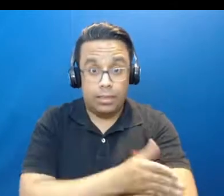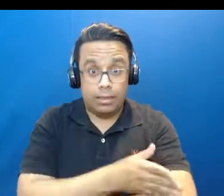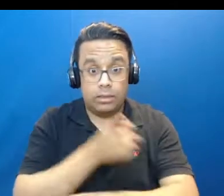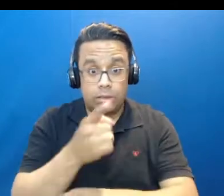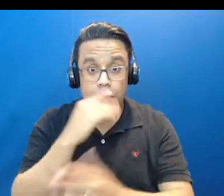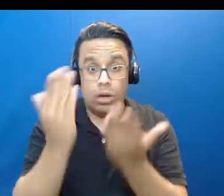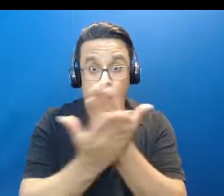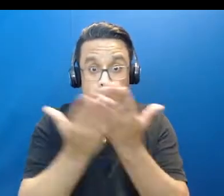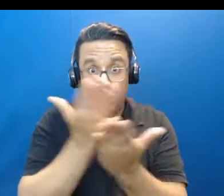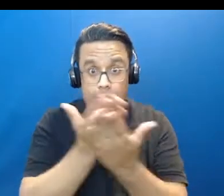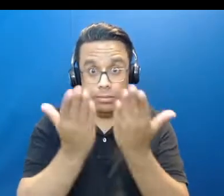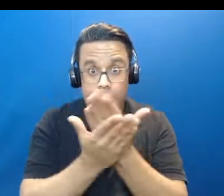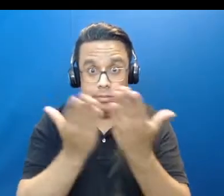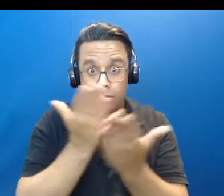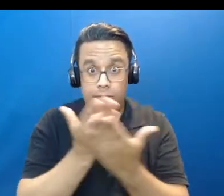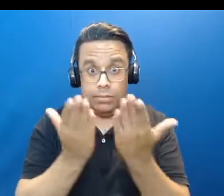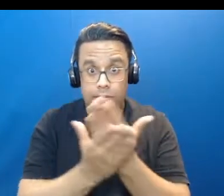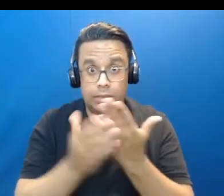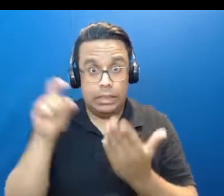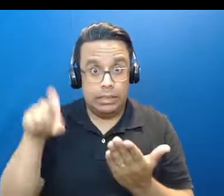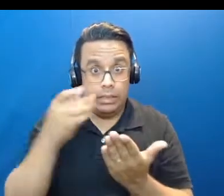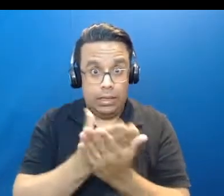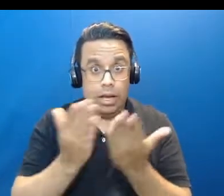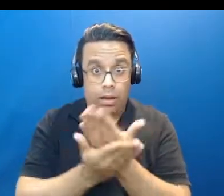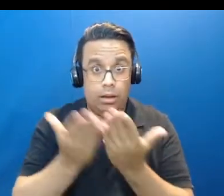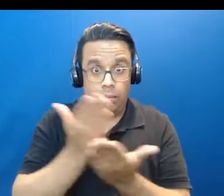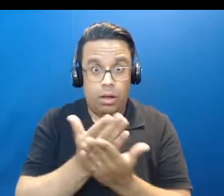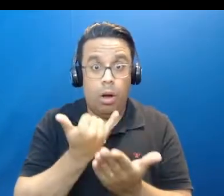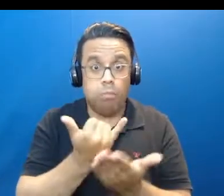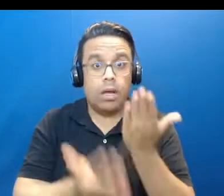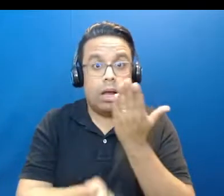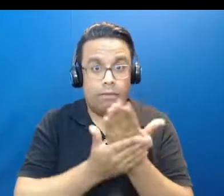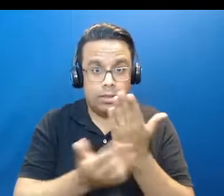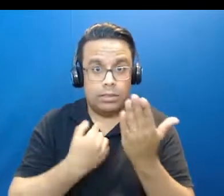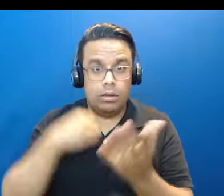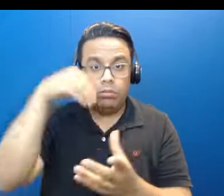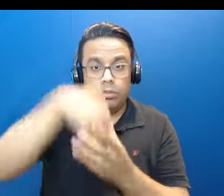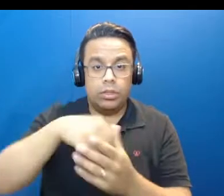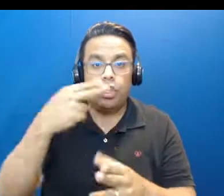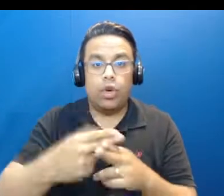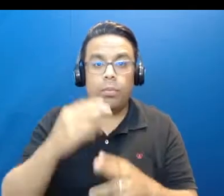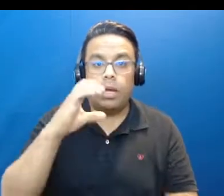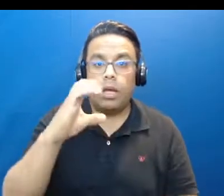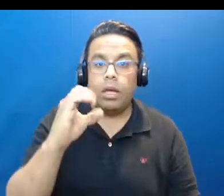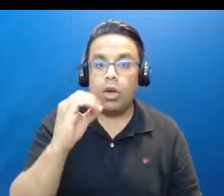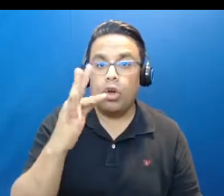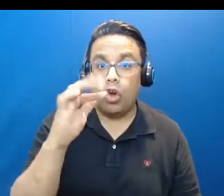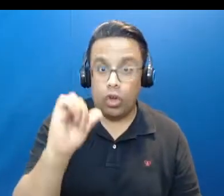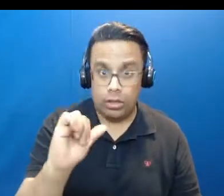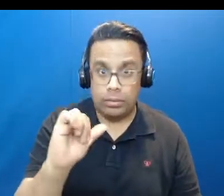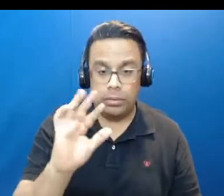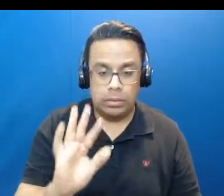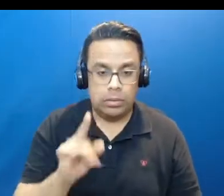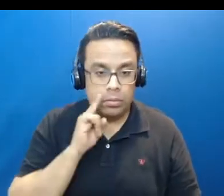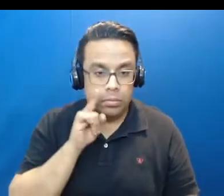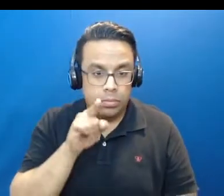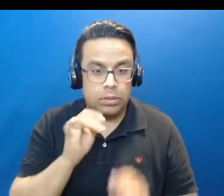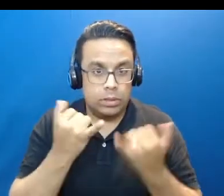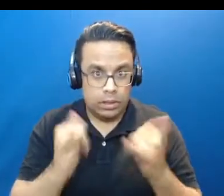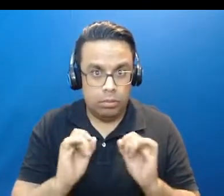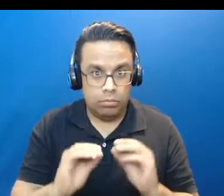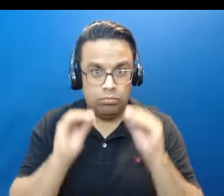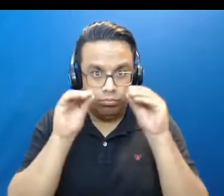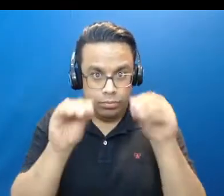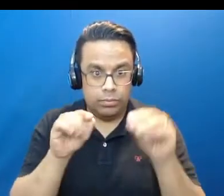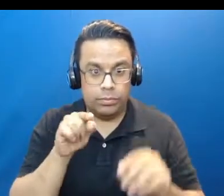en donde esté establecido las cotas. Entonces, una vez creado este estilo, empecemos a definirlo. Lo primero